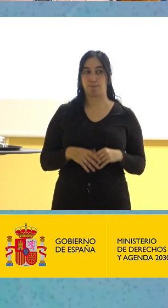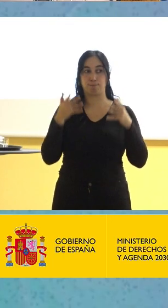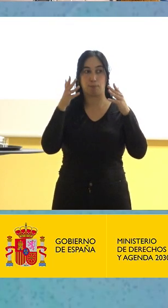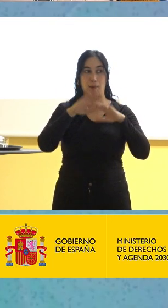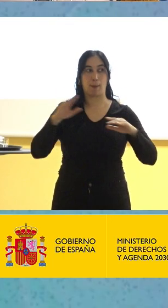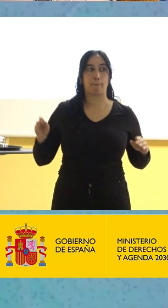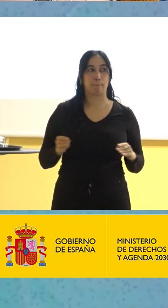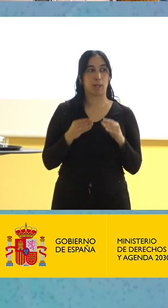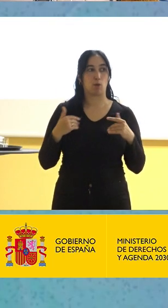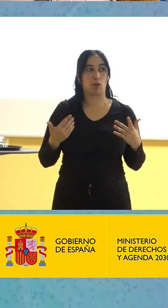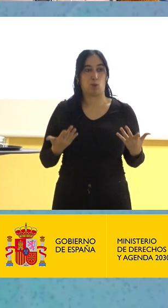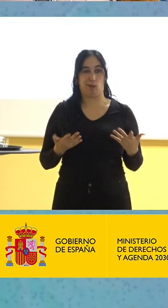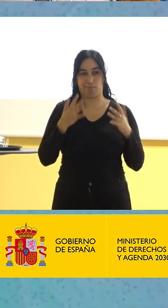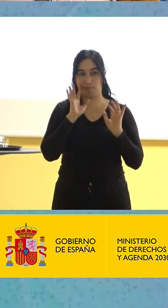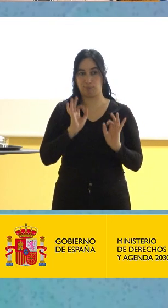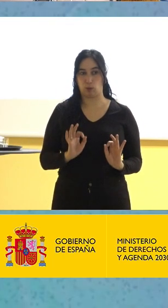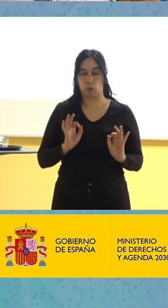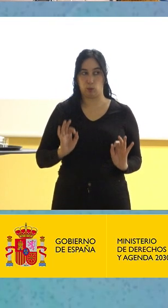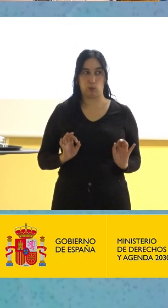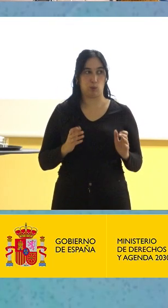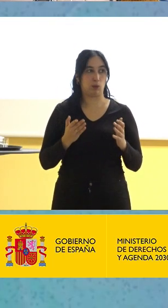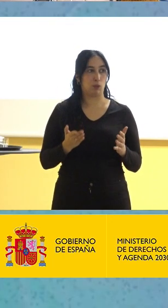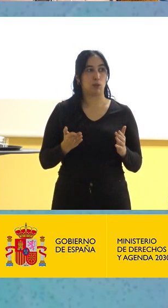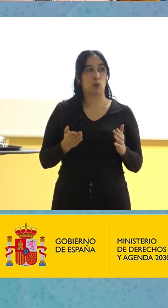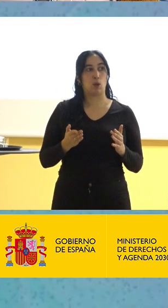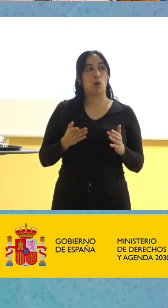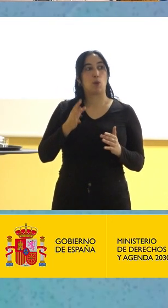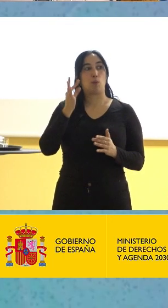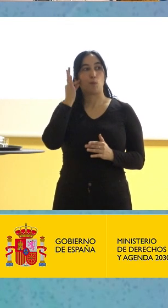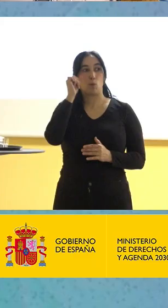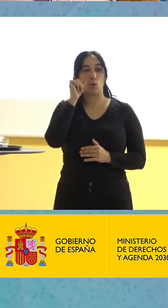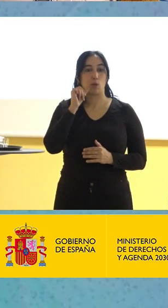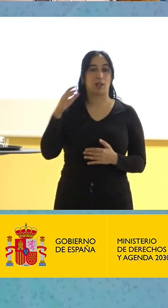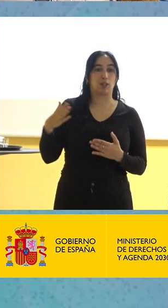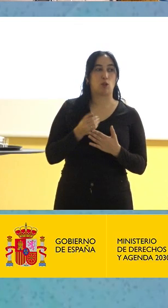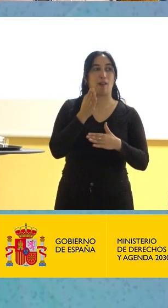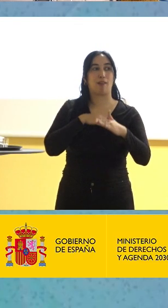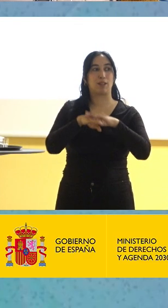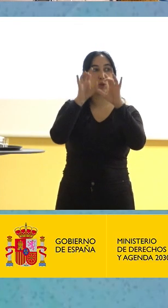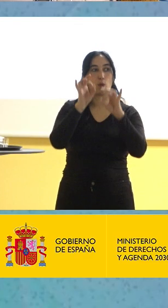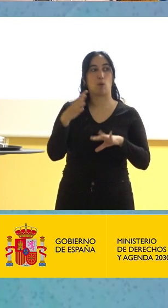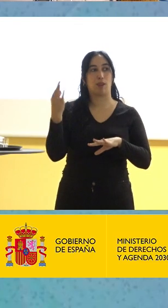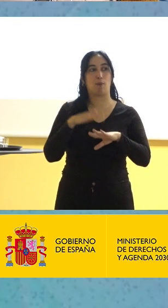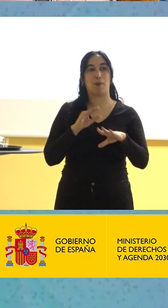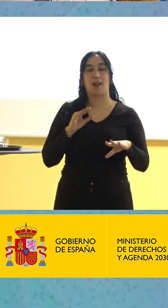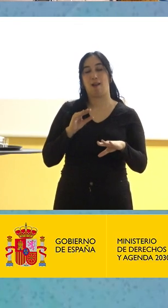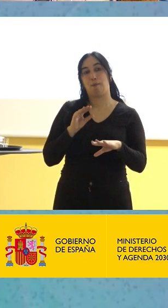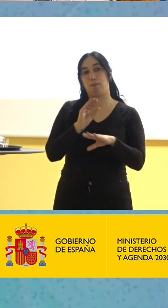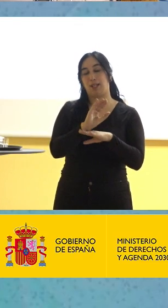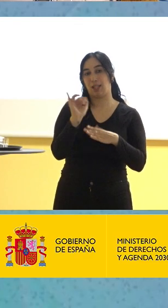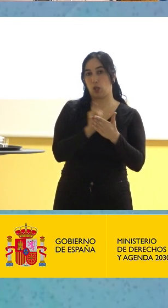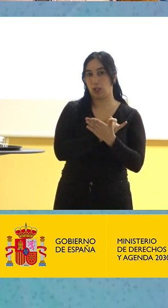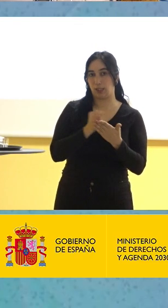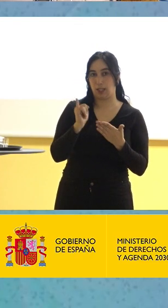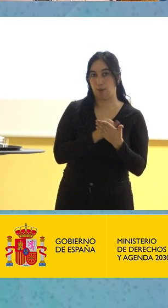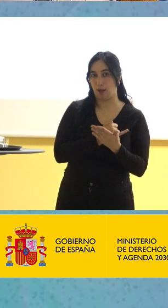mejora serían, pues precisamente, ¿no?, asegurar que todas las gestantes tengan acceso equitativo a las prestaciones de cribado y